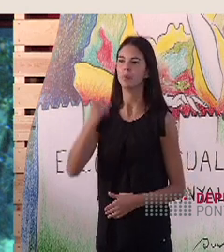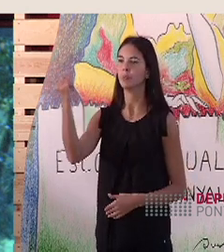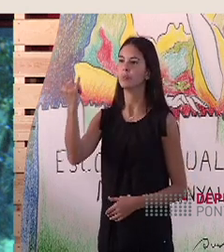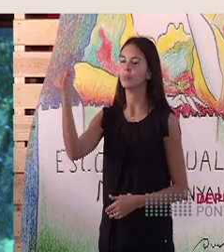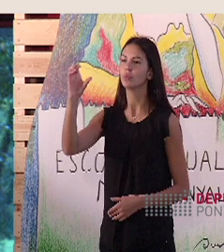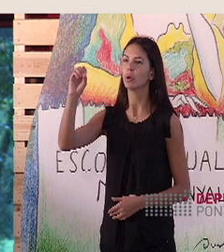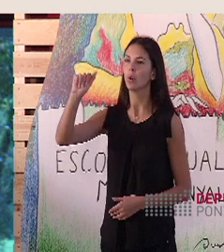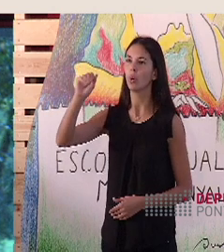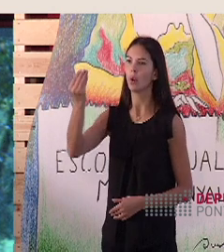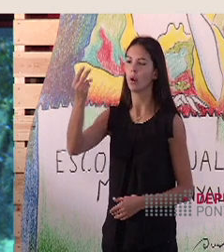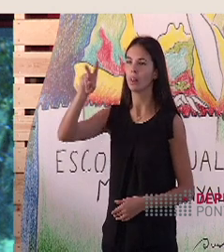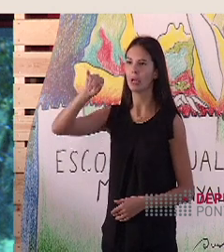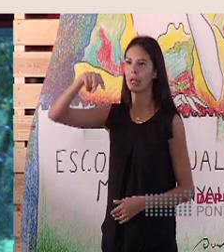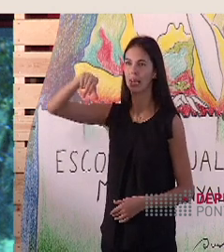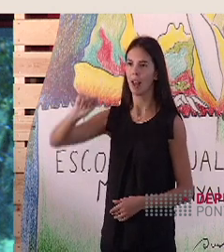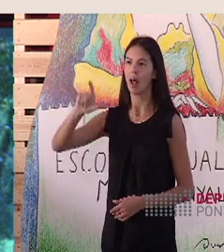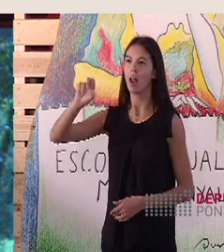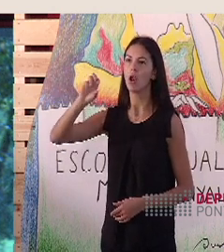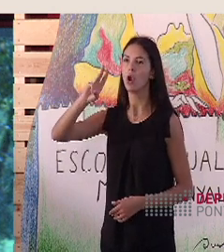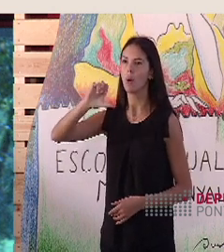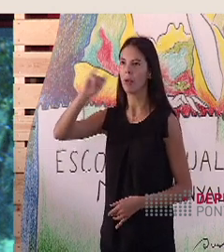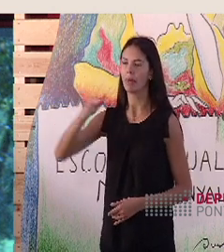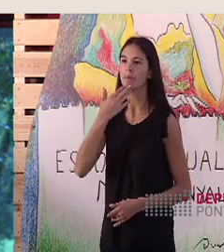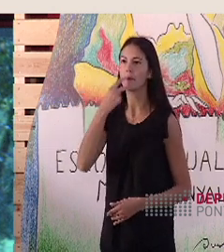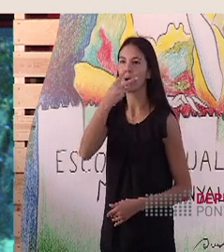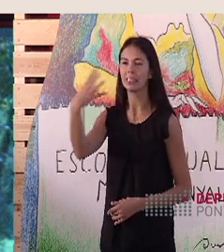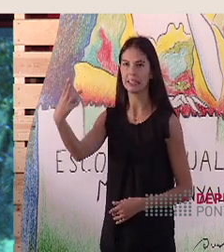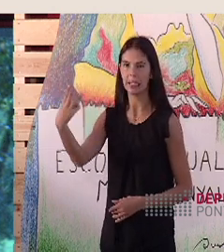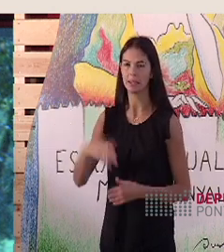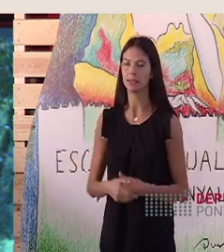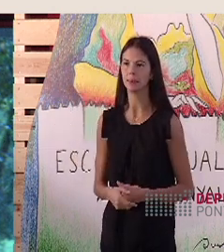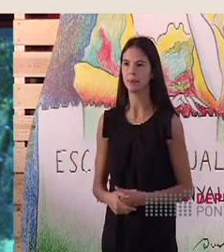Joaquina López Lafite, 23 anos.